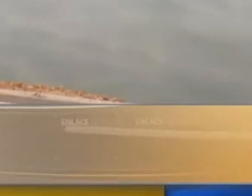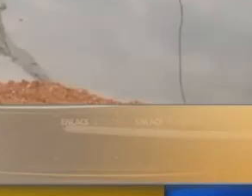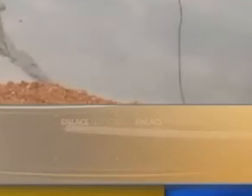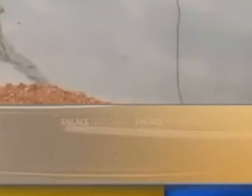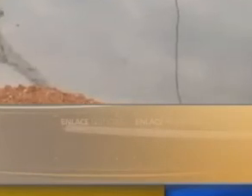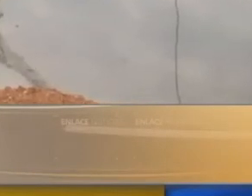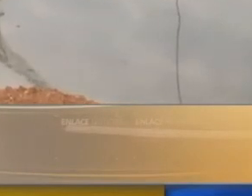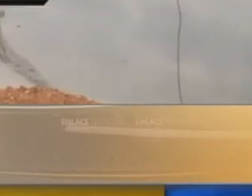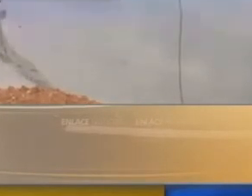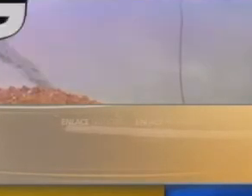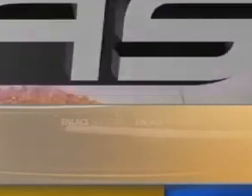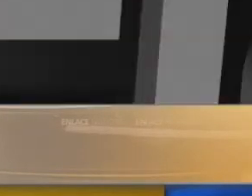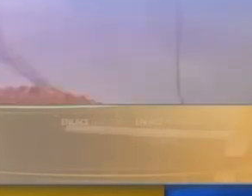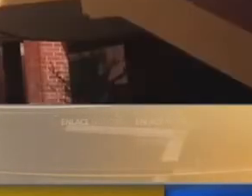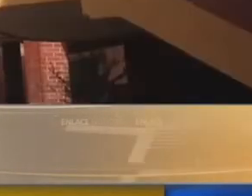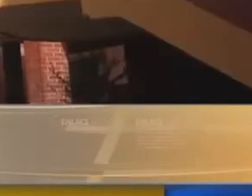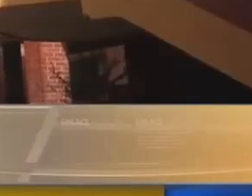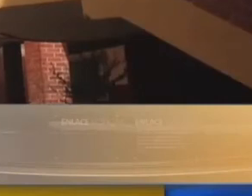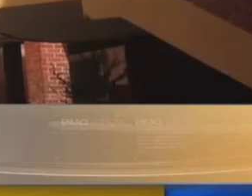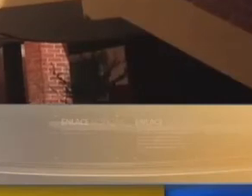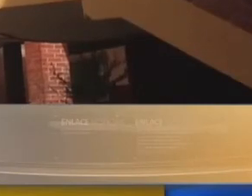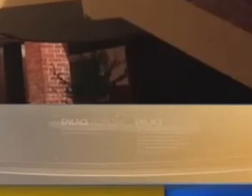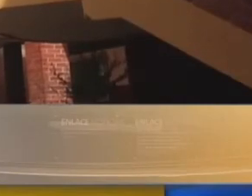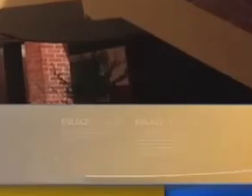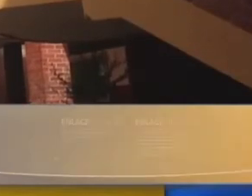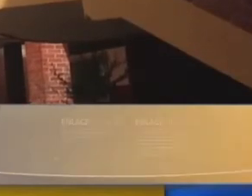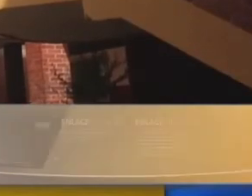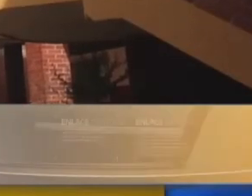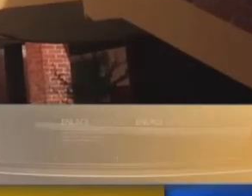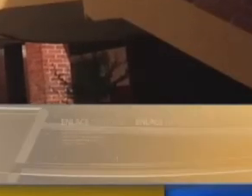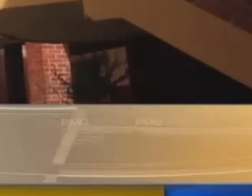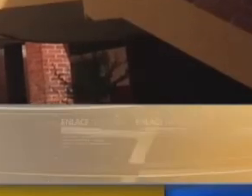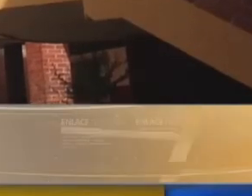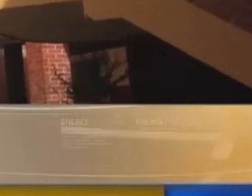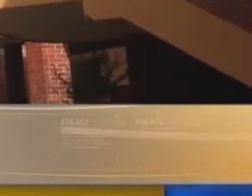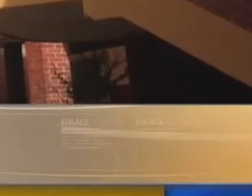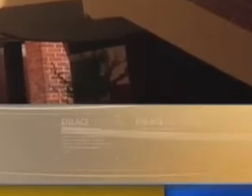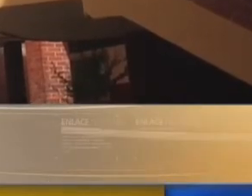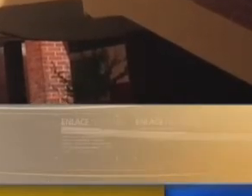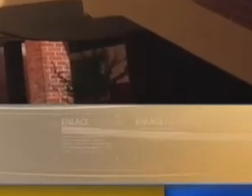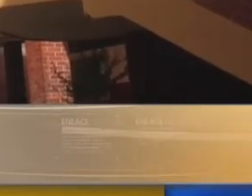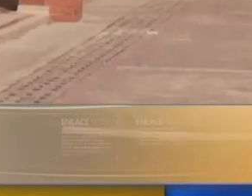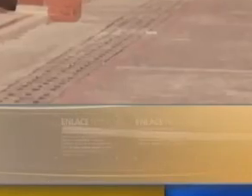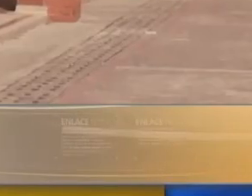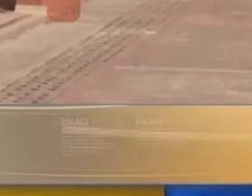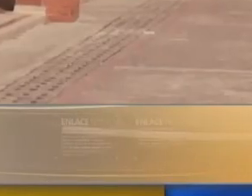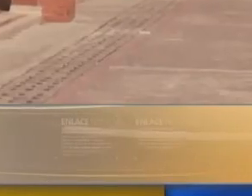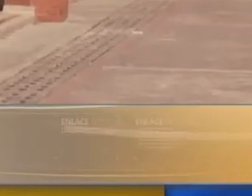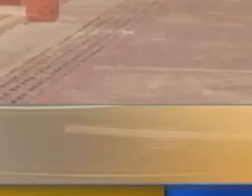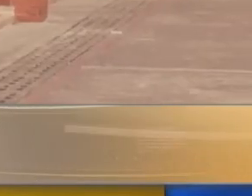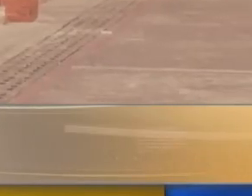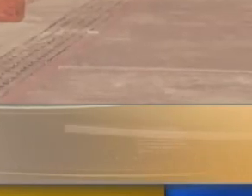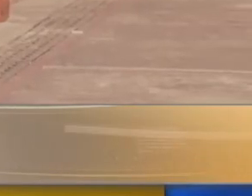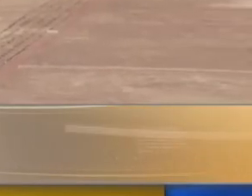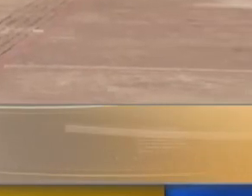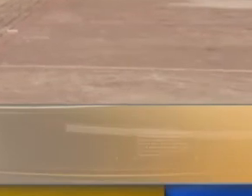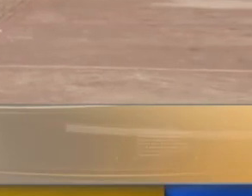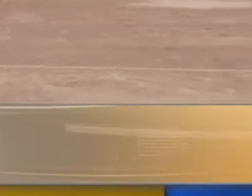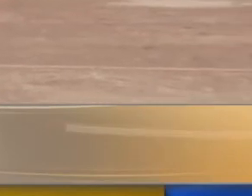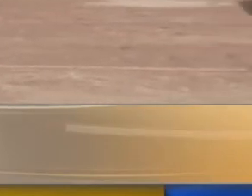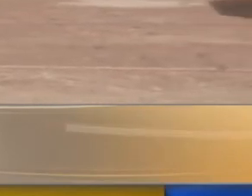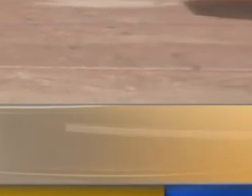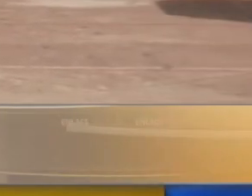hubo heridos, solo pérdidas materiales. Alcalde de Barranca Bermeja, Darío Echeverri, dijo en Enlace Noticias que revisará gastos de funcionamiento de los rectores de